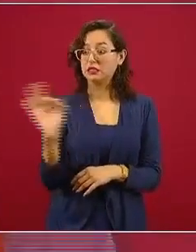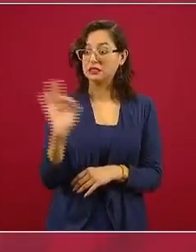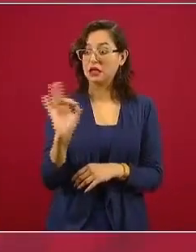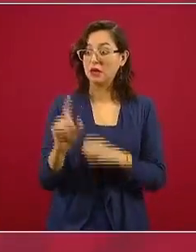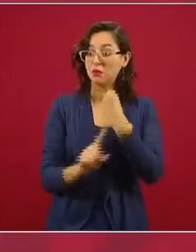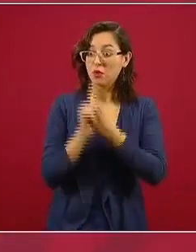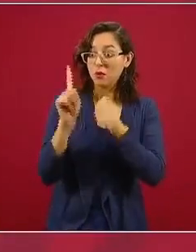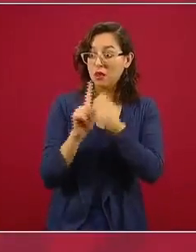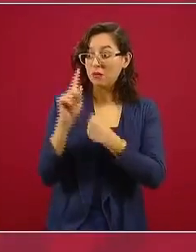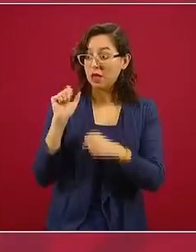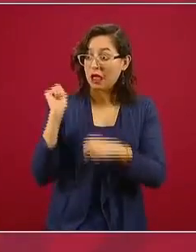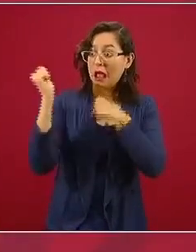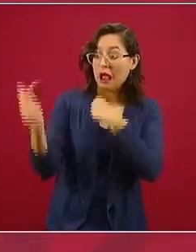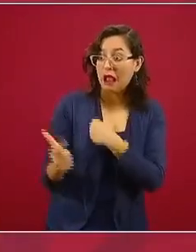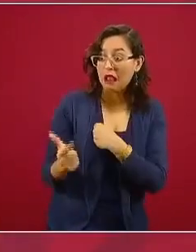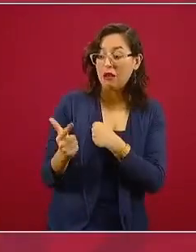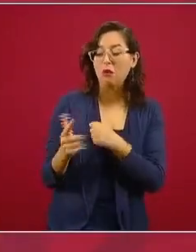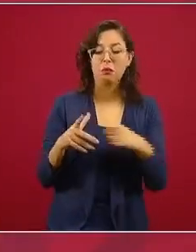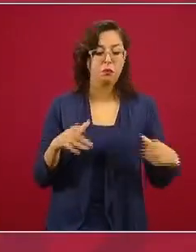normado.